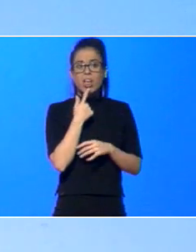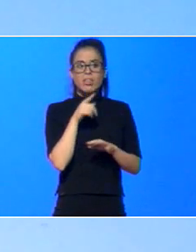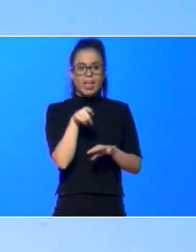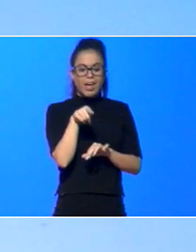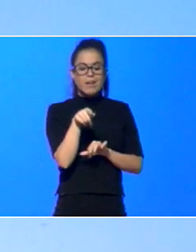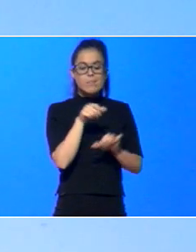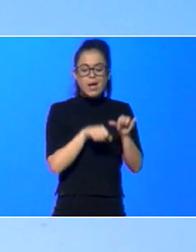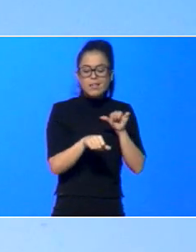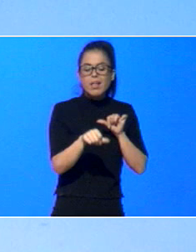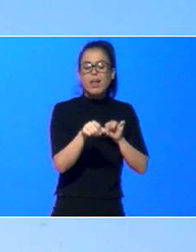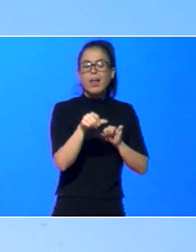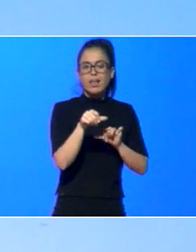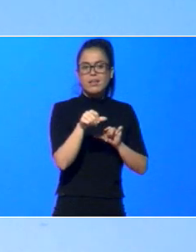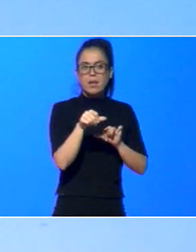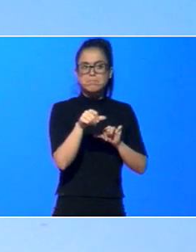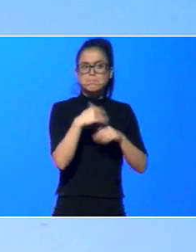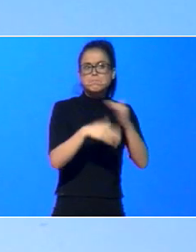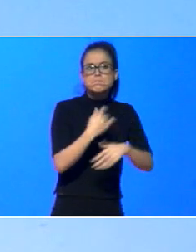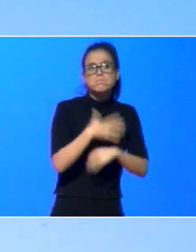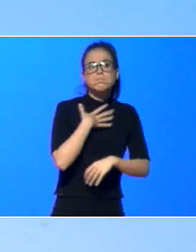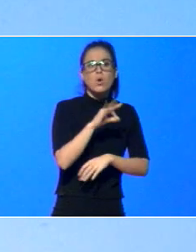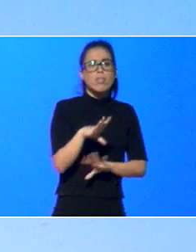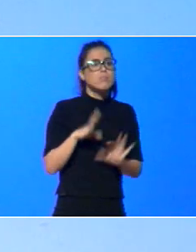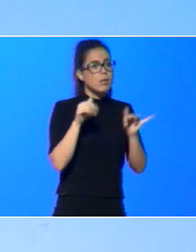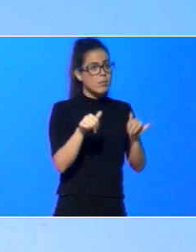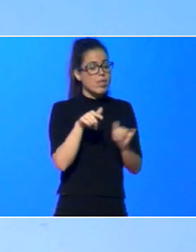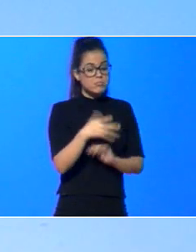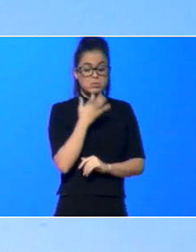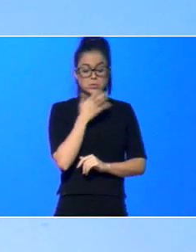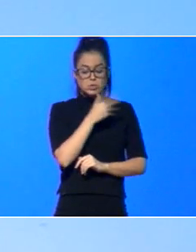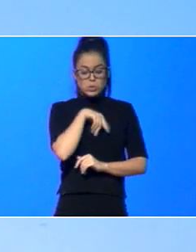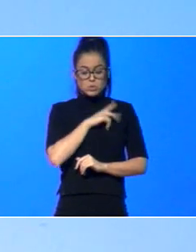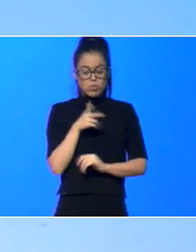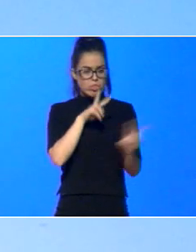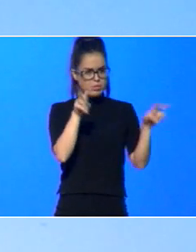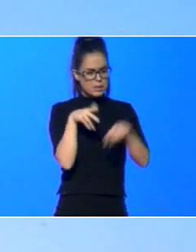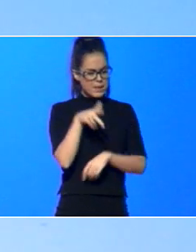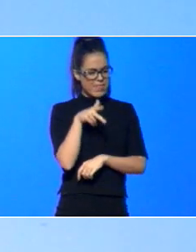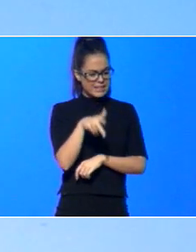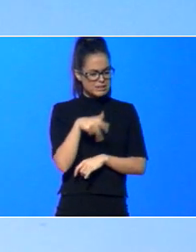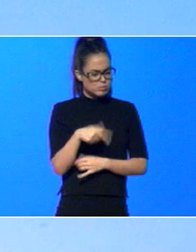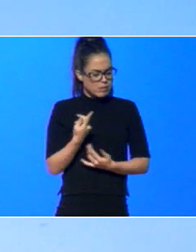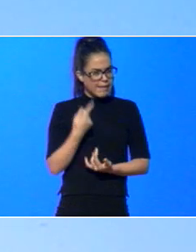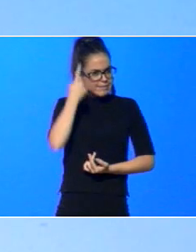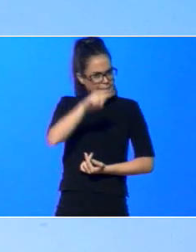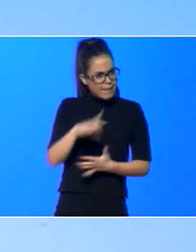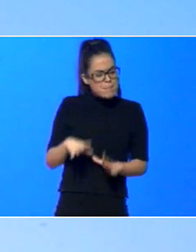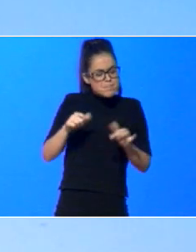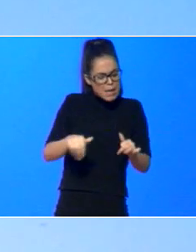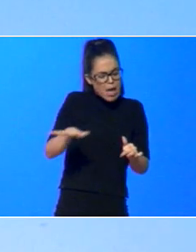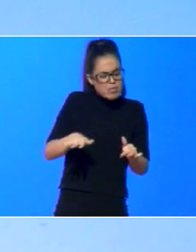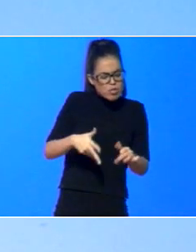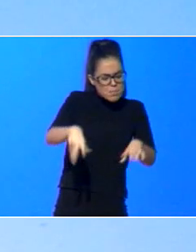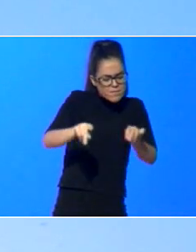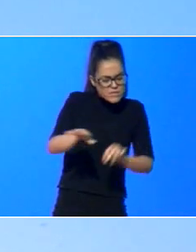partida y esto cuando tratamos cuestiones de derechos es muy importante los puntos de partida no es lo mismo decir